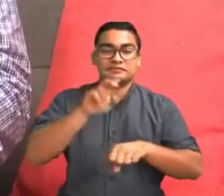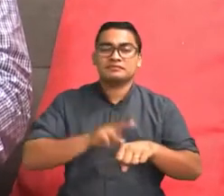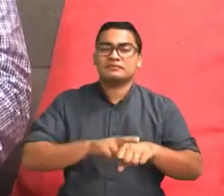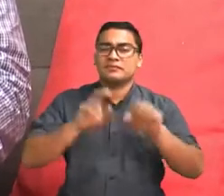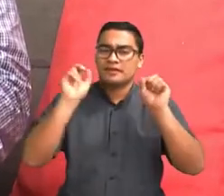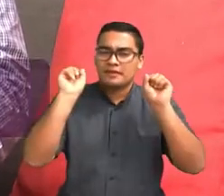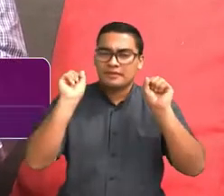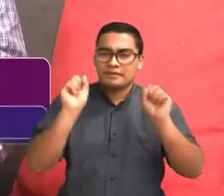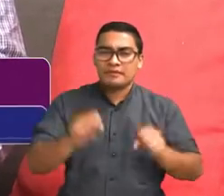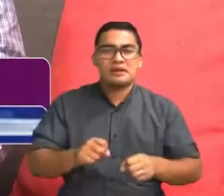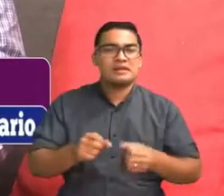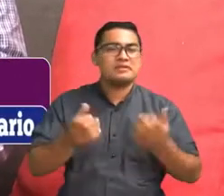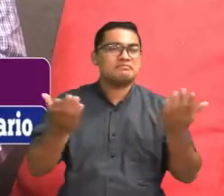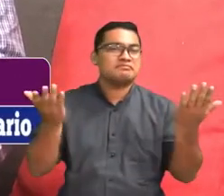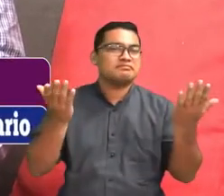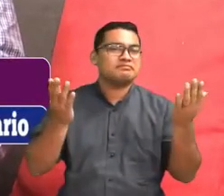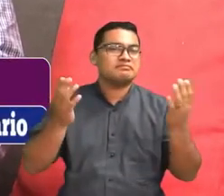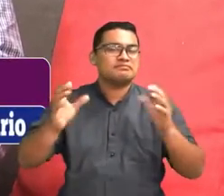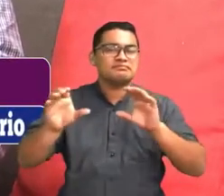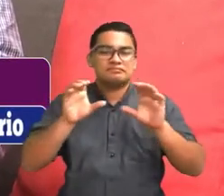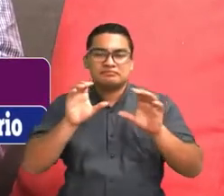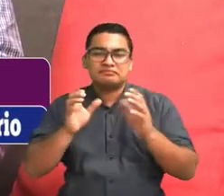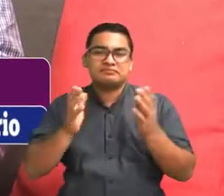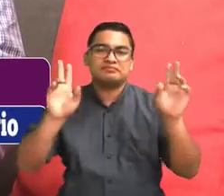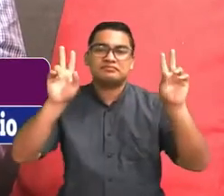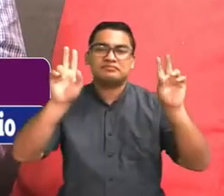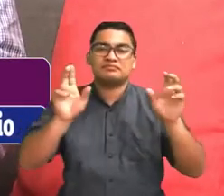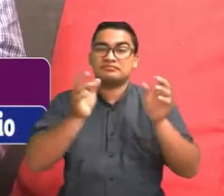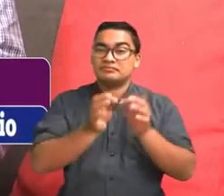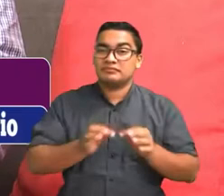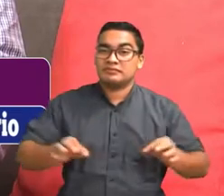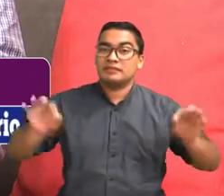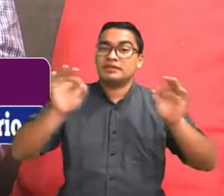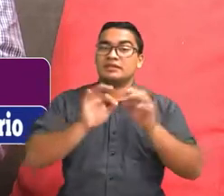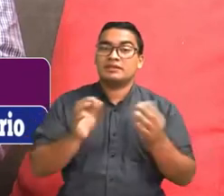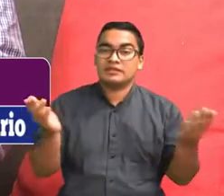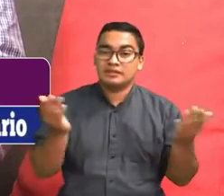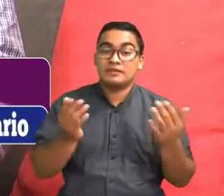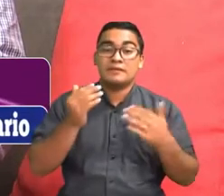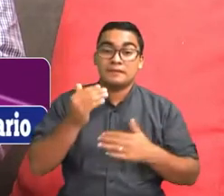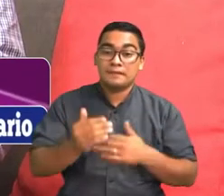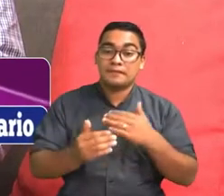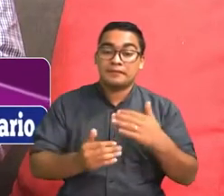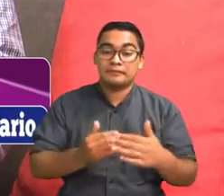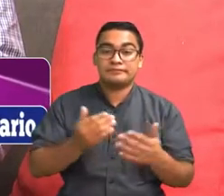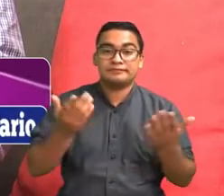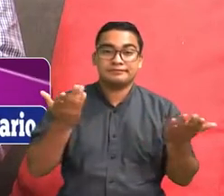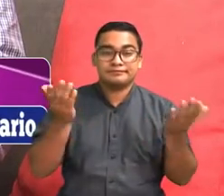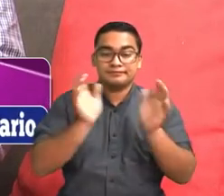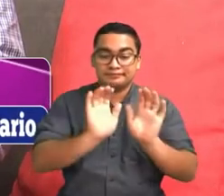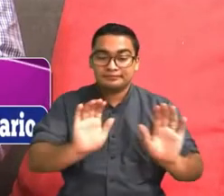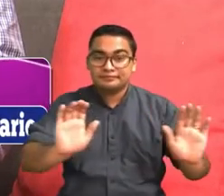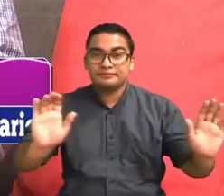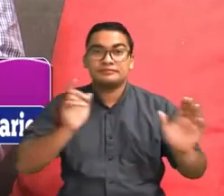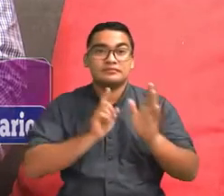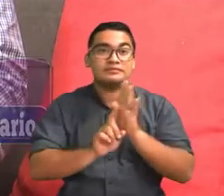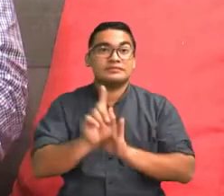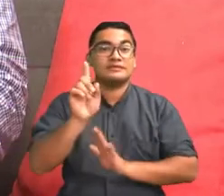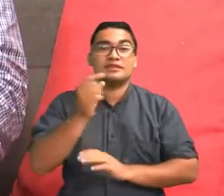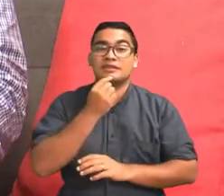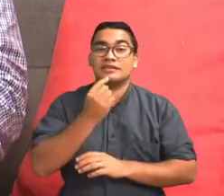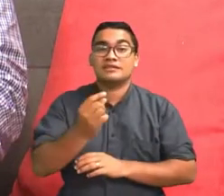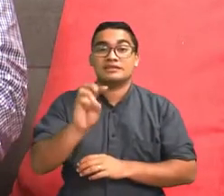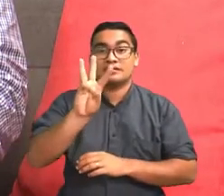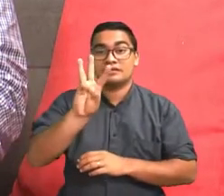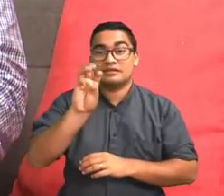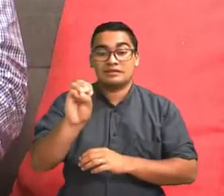oportunidad para conversar sobre un tema vital para el proceso y el desarrollo de nuestra niñez, hoy celebrando precisamente los 30 años de